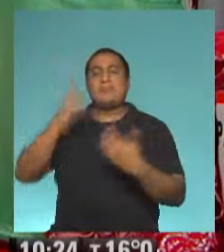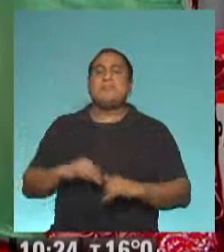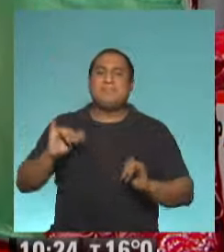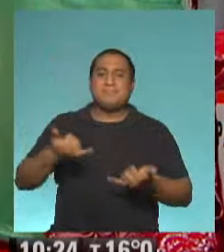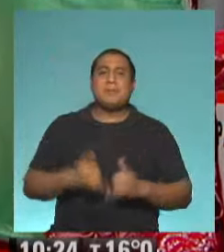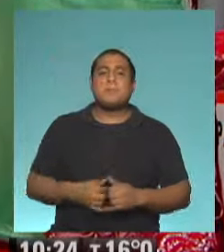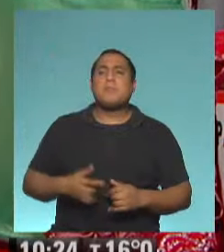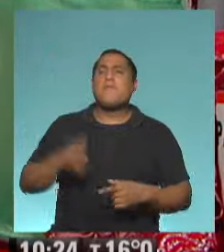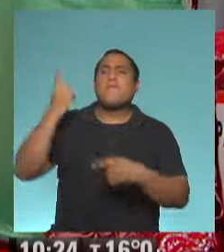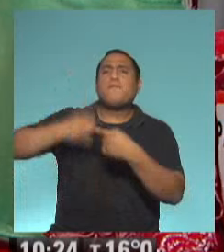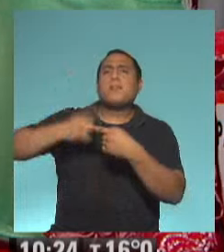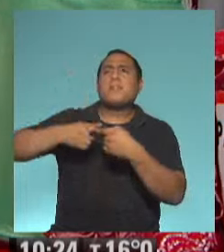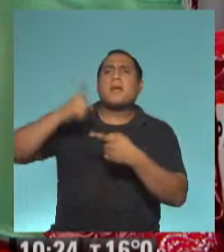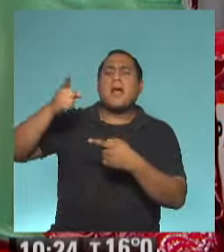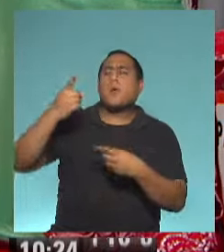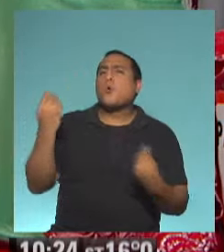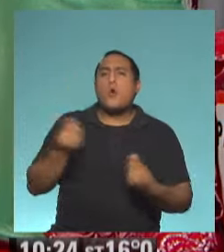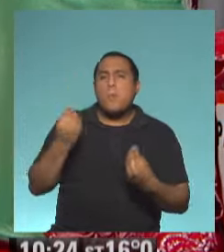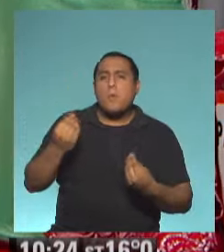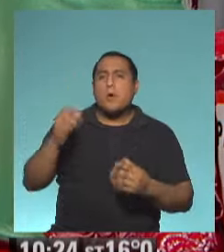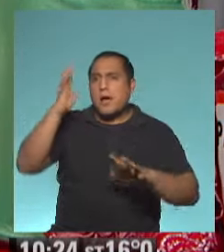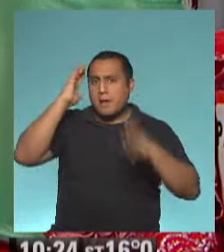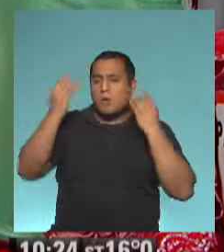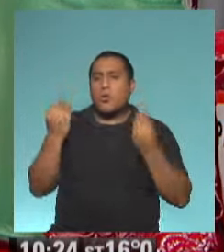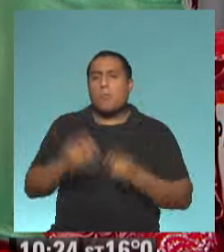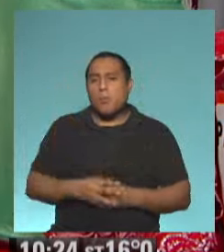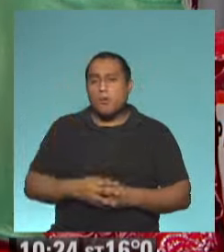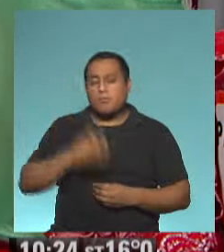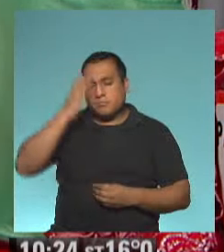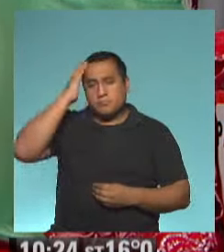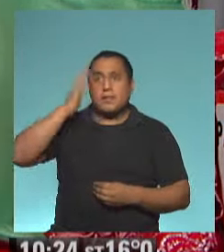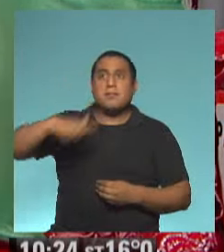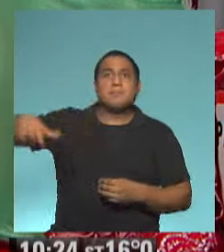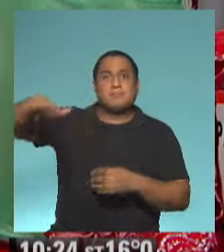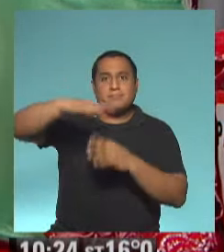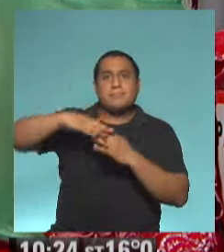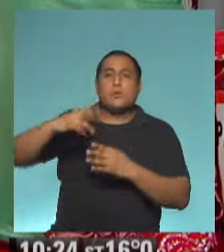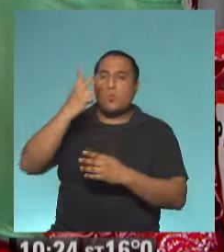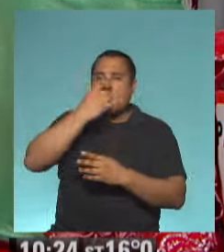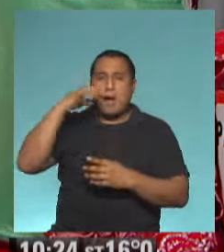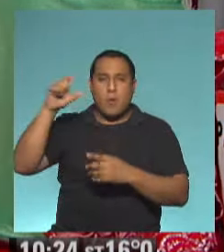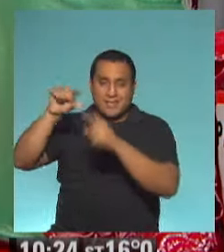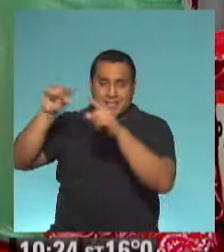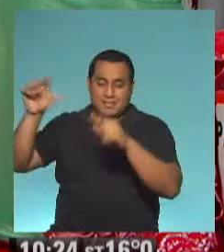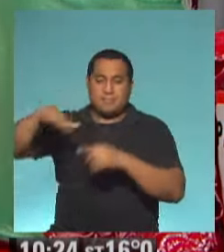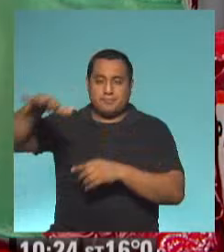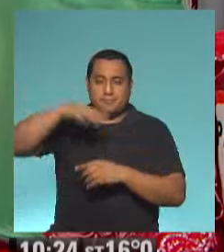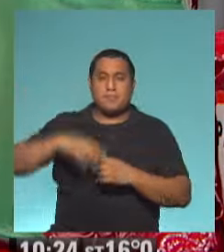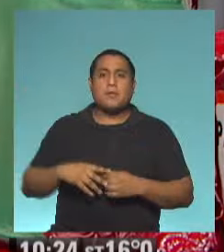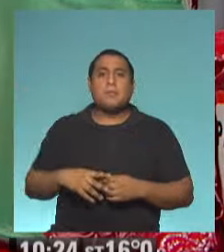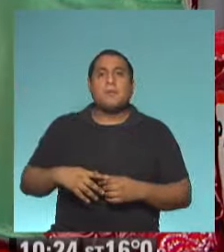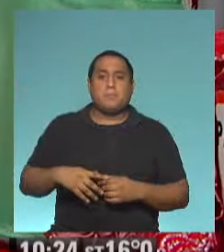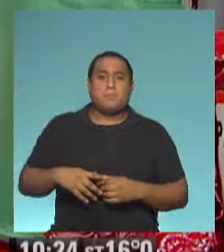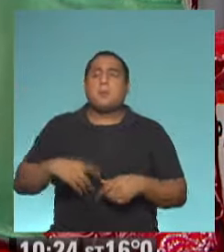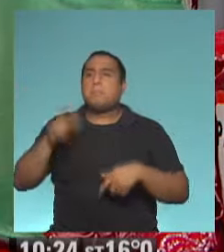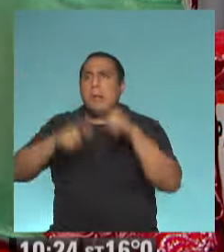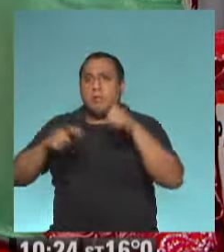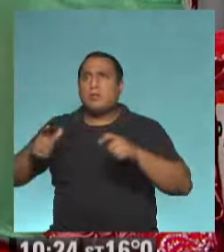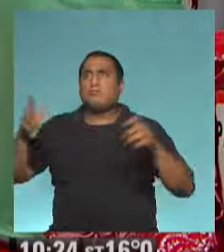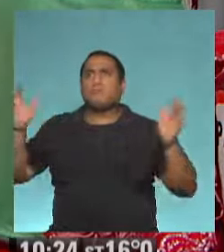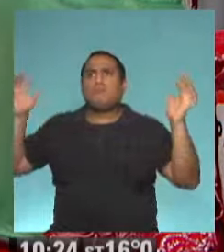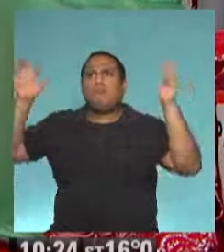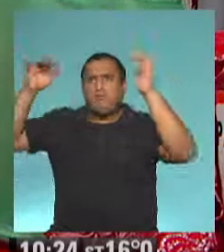se celebra el carnaval en Jujuy, especialmente en la quebrada de Humahuaca? ¿Sabes que todas las participantes, las